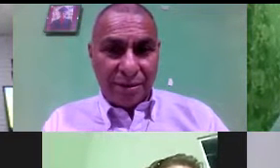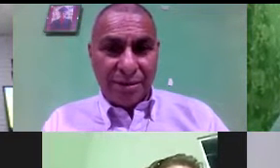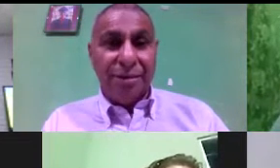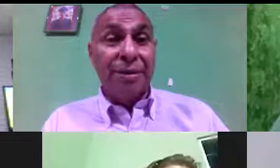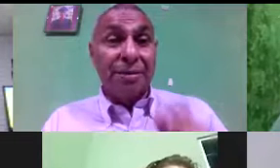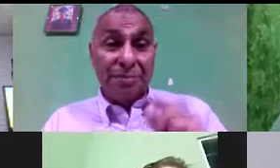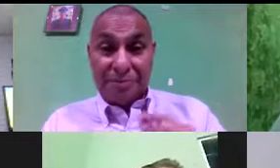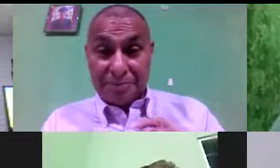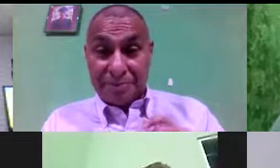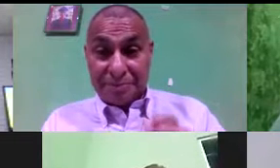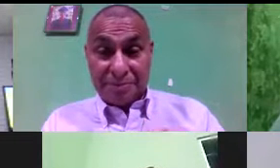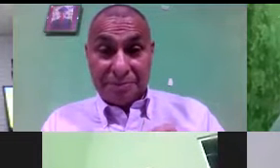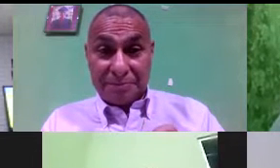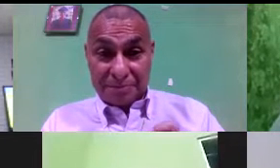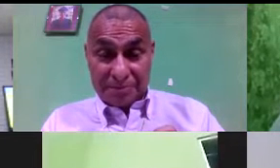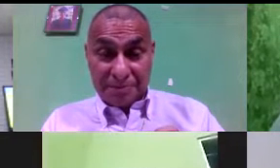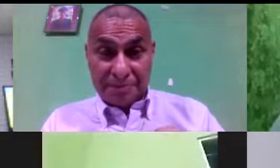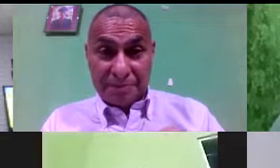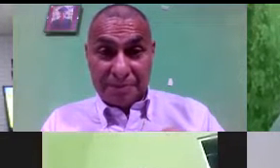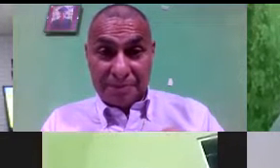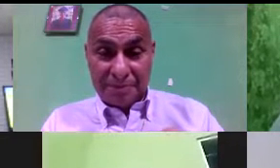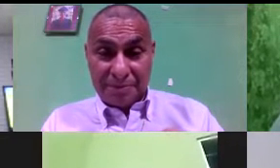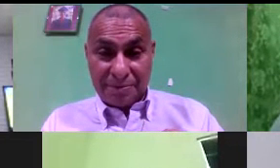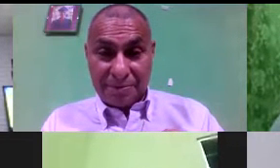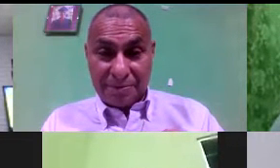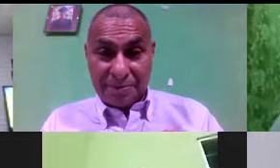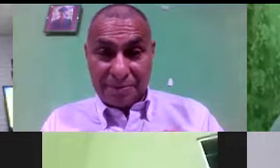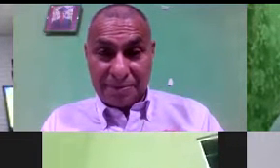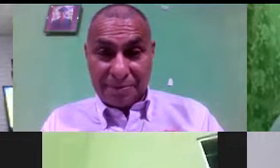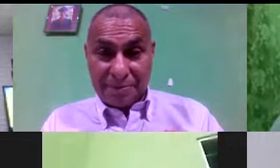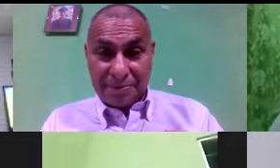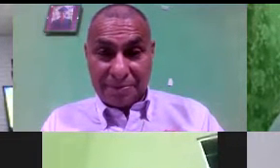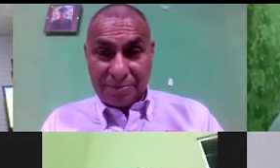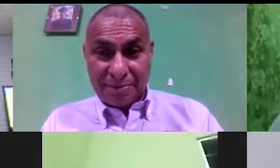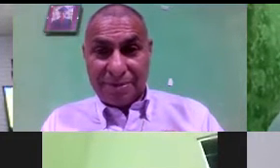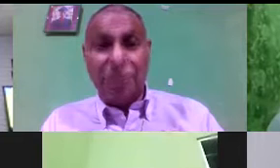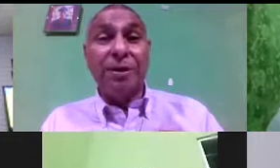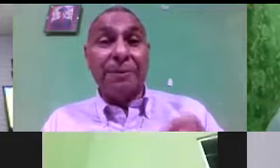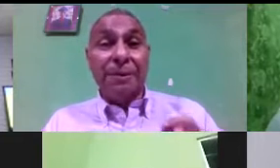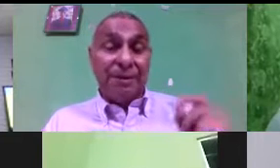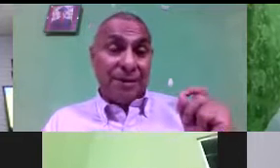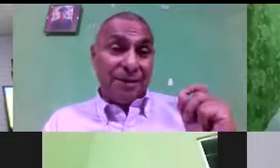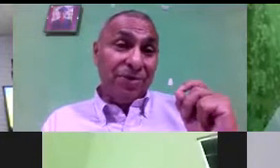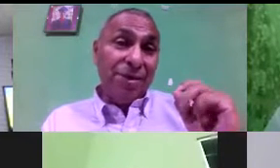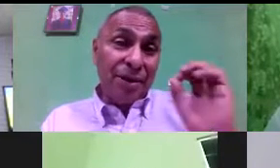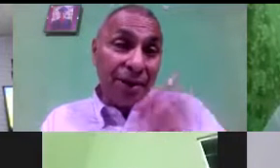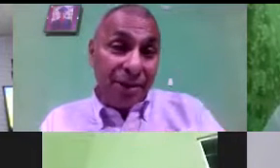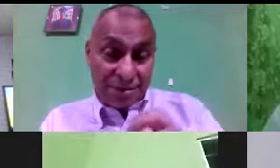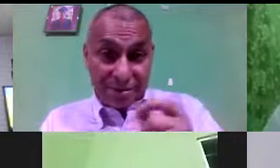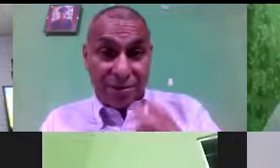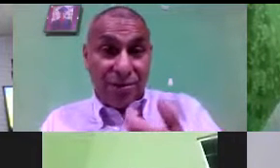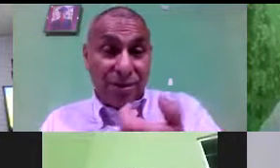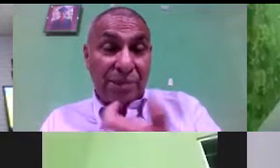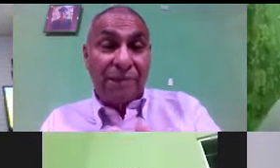Your name is Antonio. Uh-huh. His name is Eric. Okay, donde dice